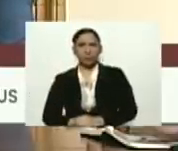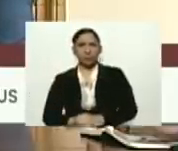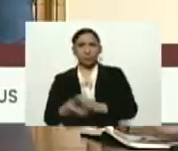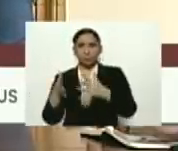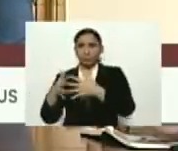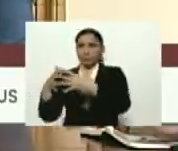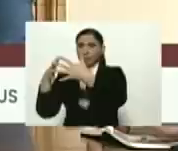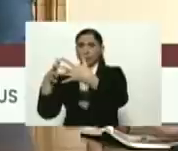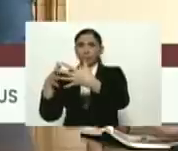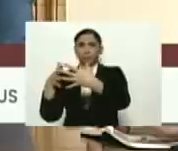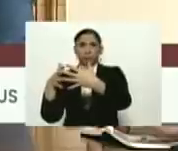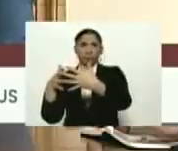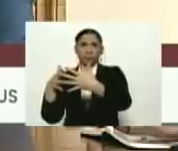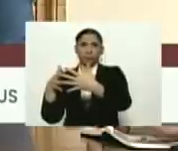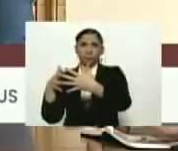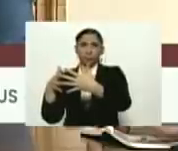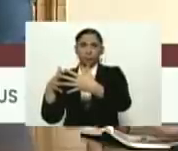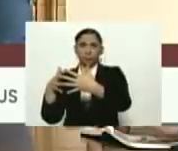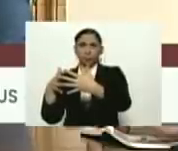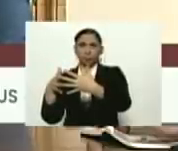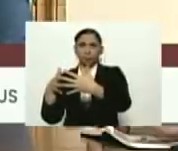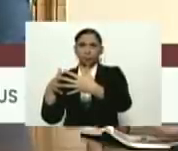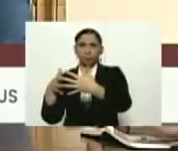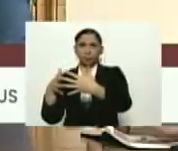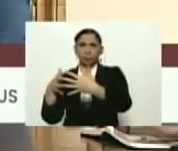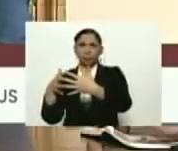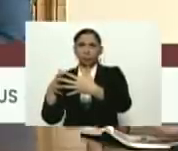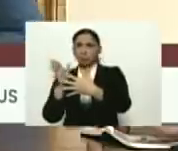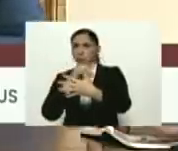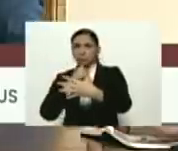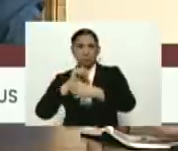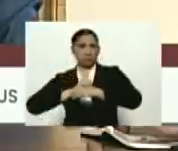Fair. America Fair Coronavirus, Donald Trump.